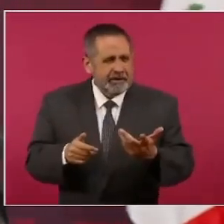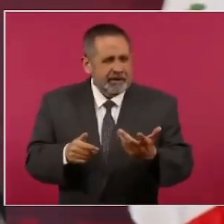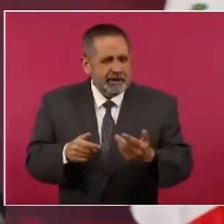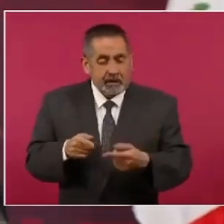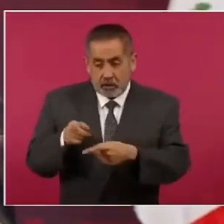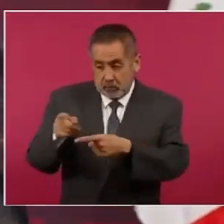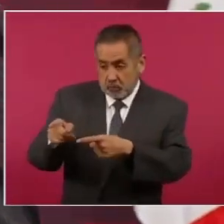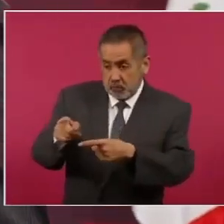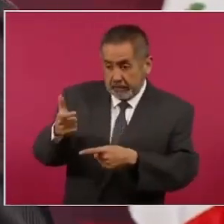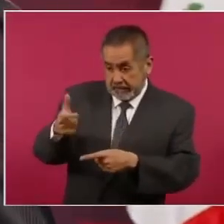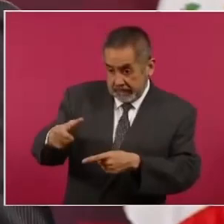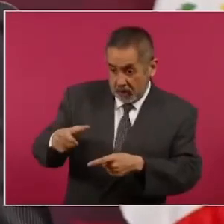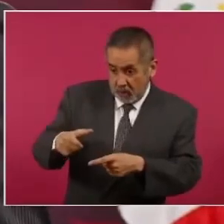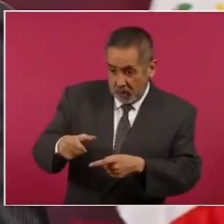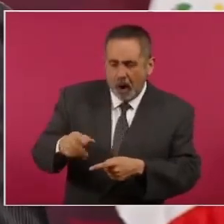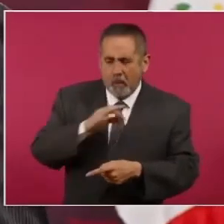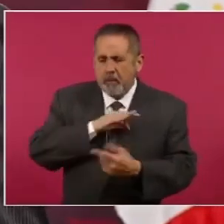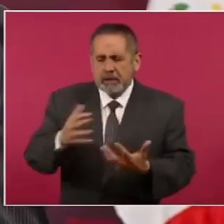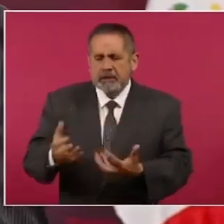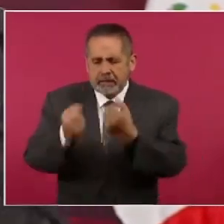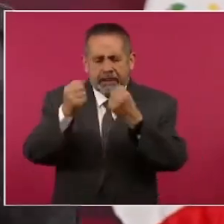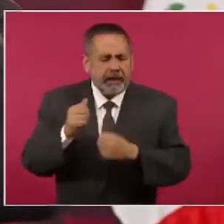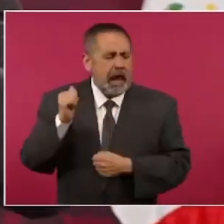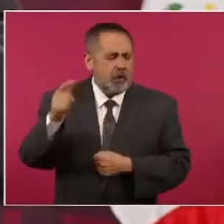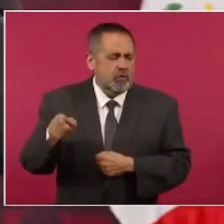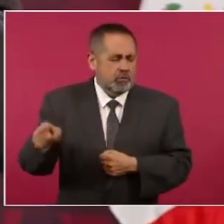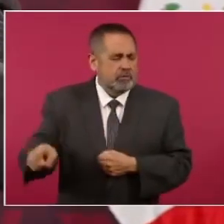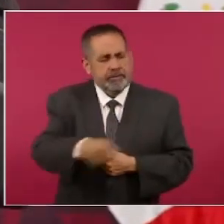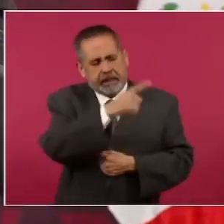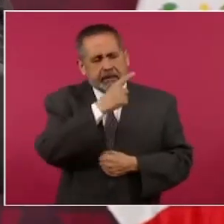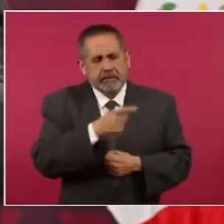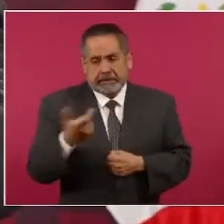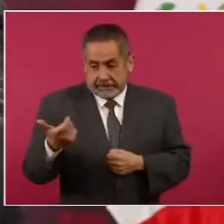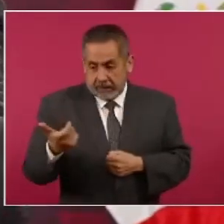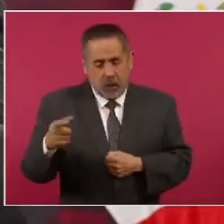salvarse ante una enfermedad, el que tuviese para ir